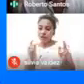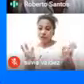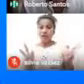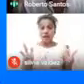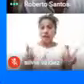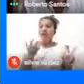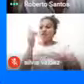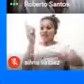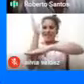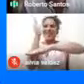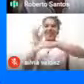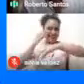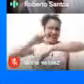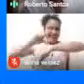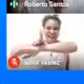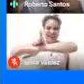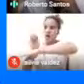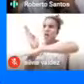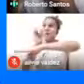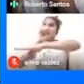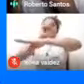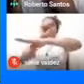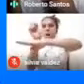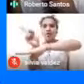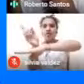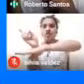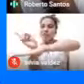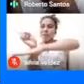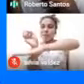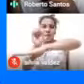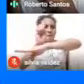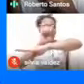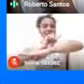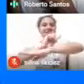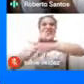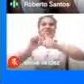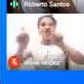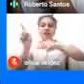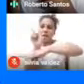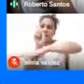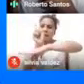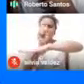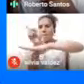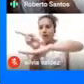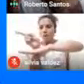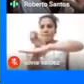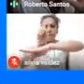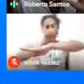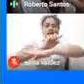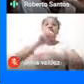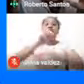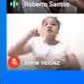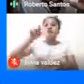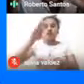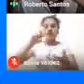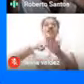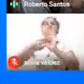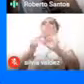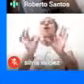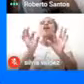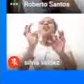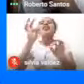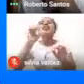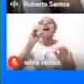manecillas Del reloj Porque para nosotros Los muiscas Ese sentido Es el sentido Del tao El sentido Del